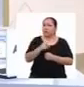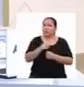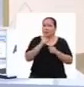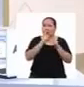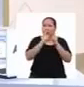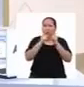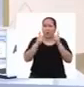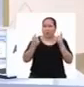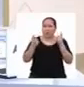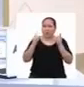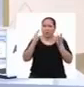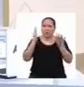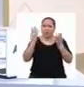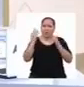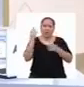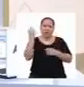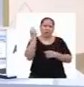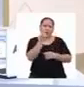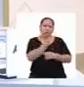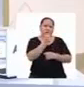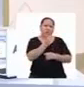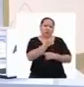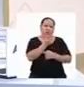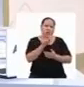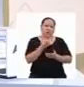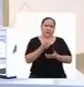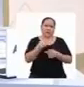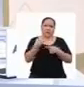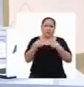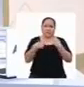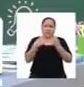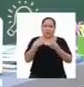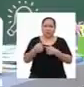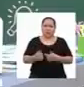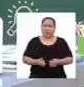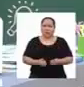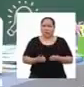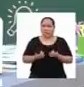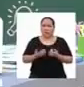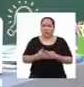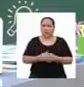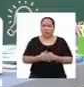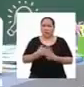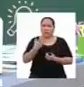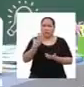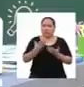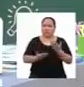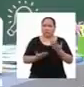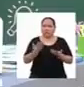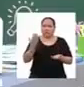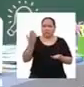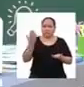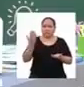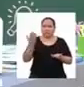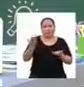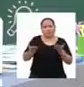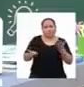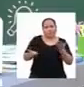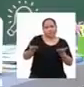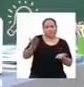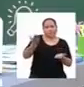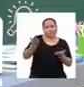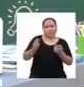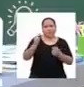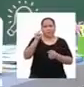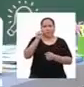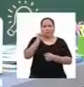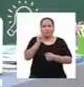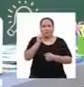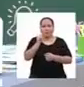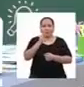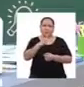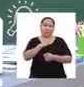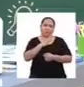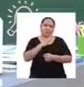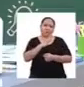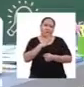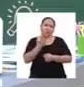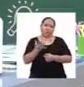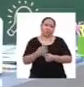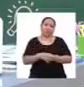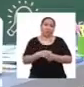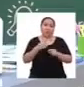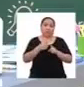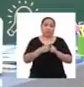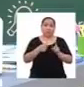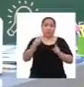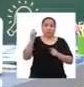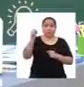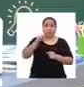lenguaje similar al del texto en su día a día. Quizás comparativamente está un poco formal, pero